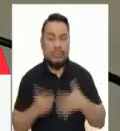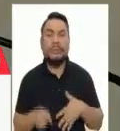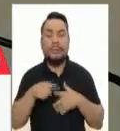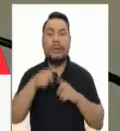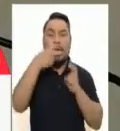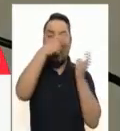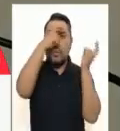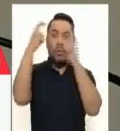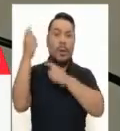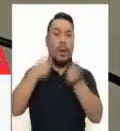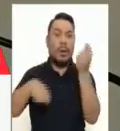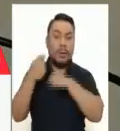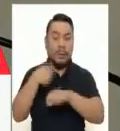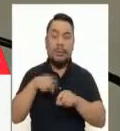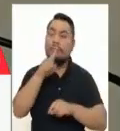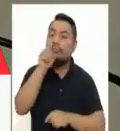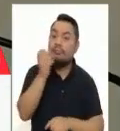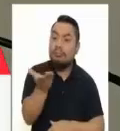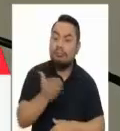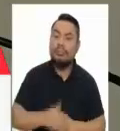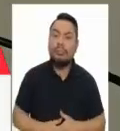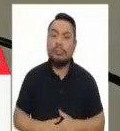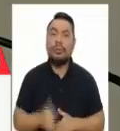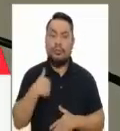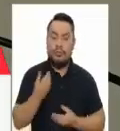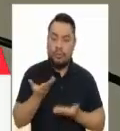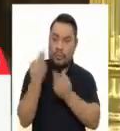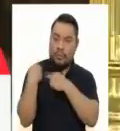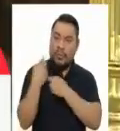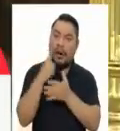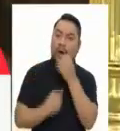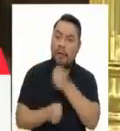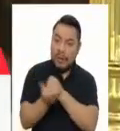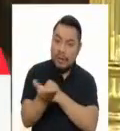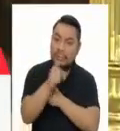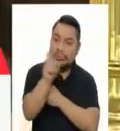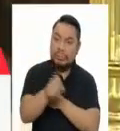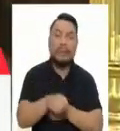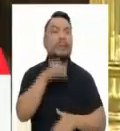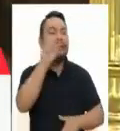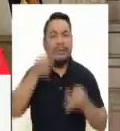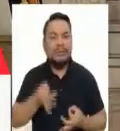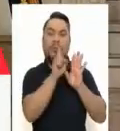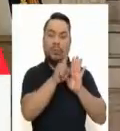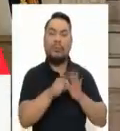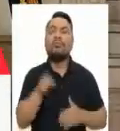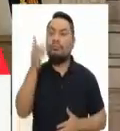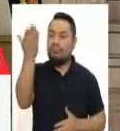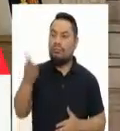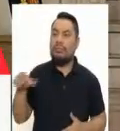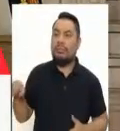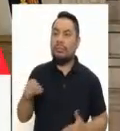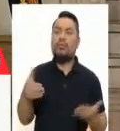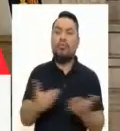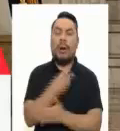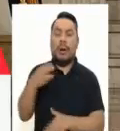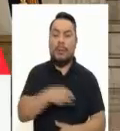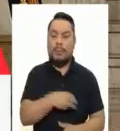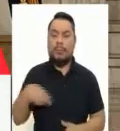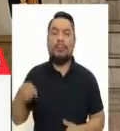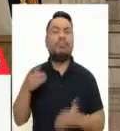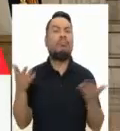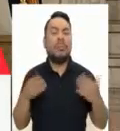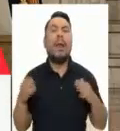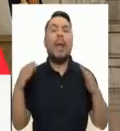en el despacho de comercio exterior y turismo que le confío sí juro ministro de estado en el